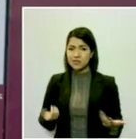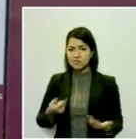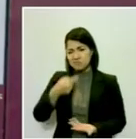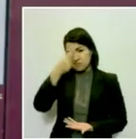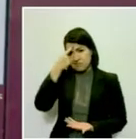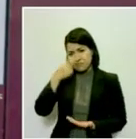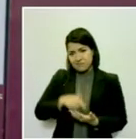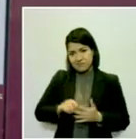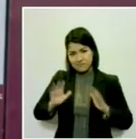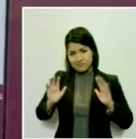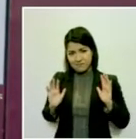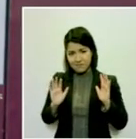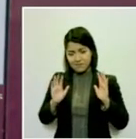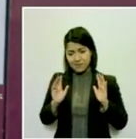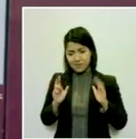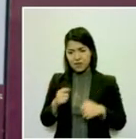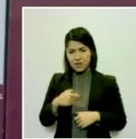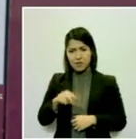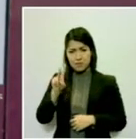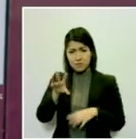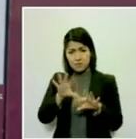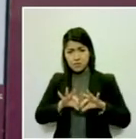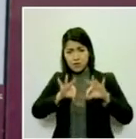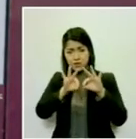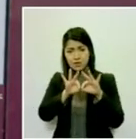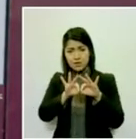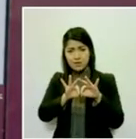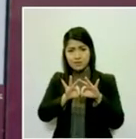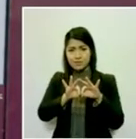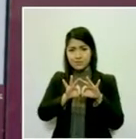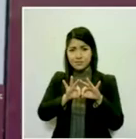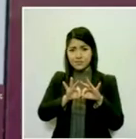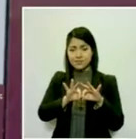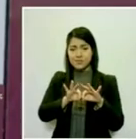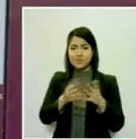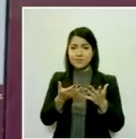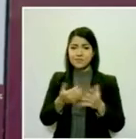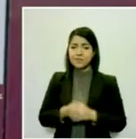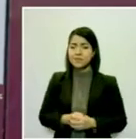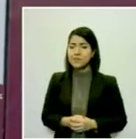creo que es importante. En este